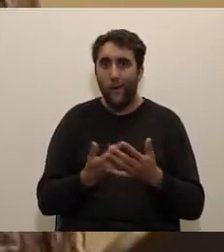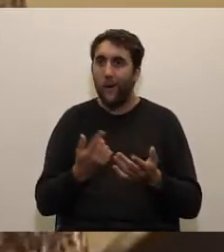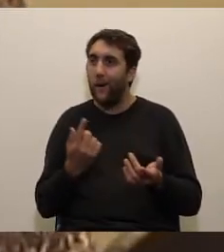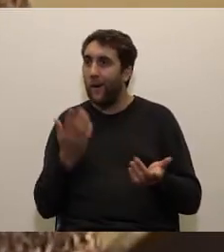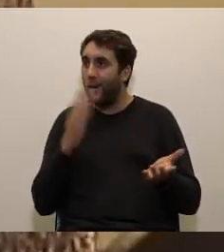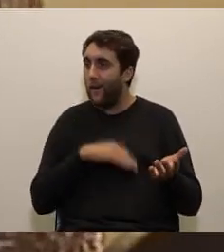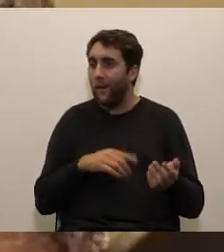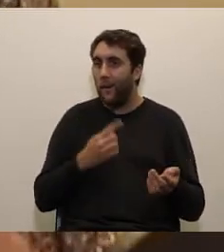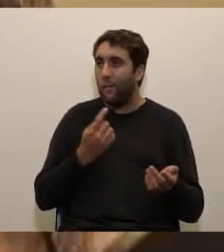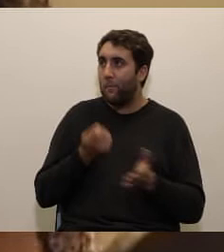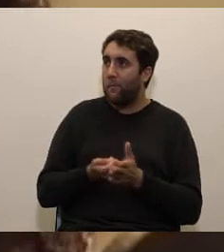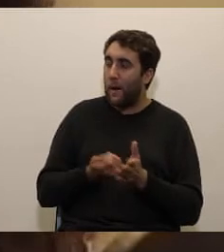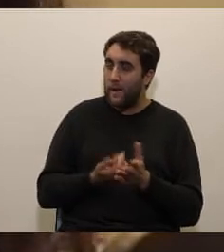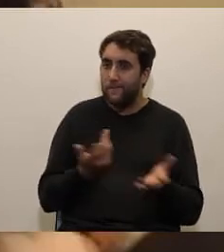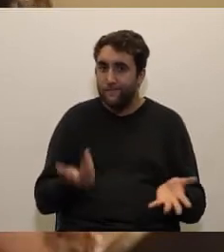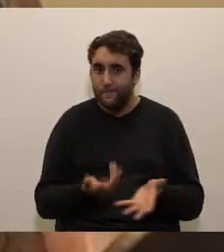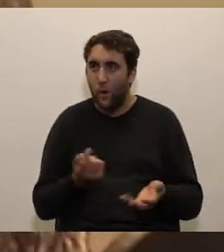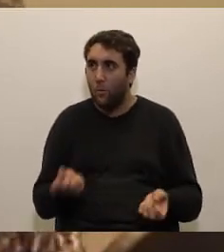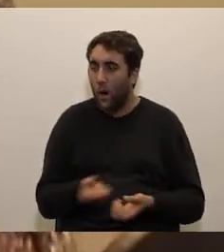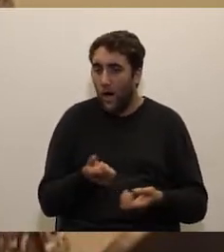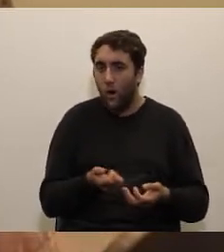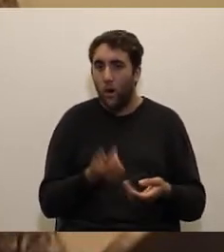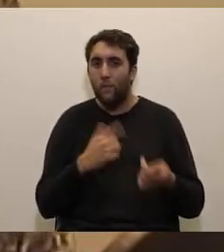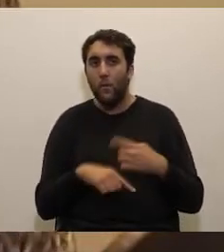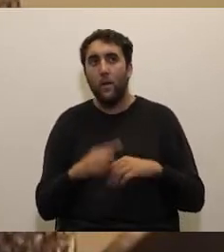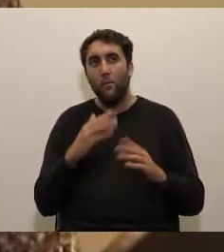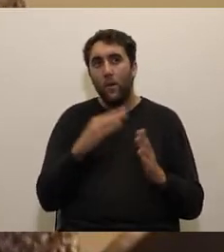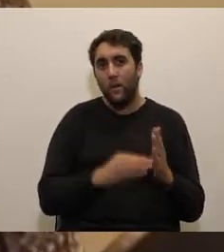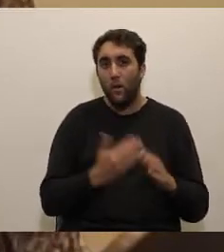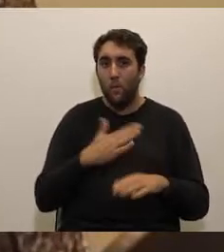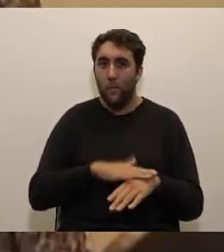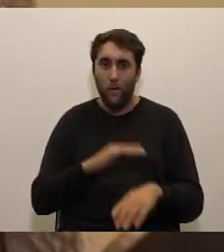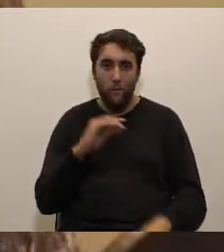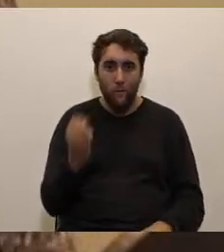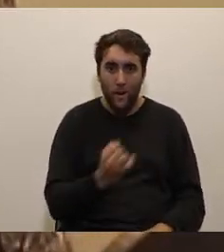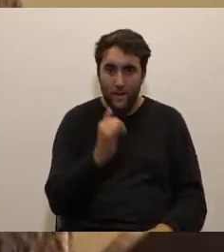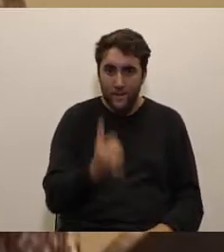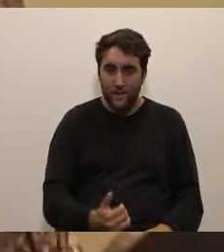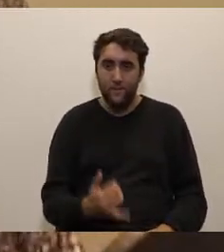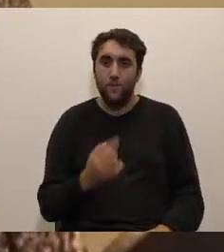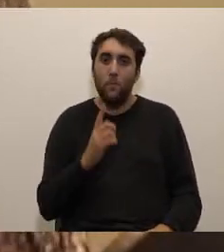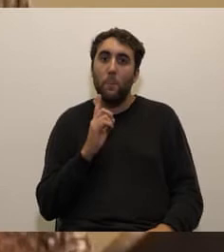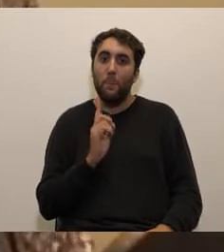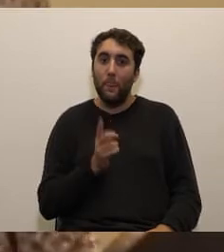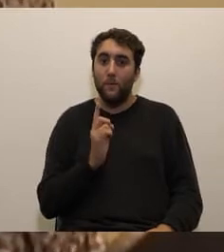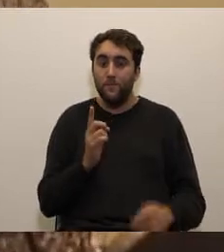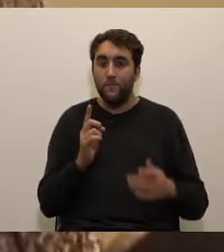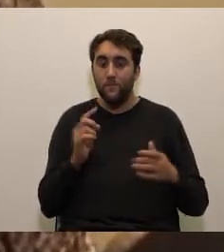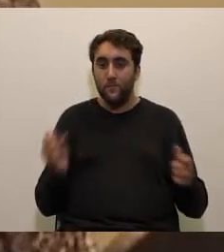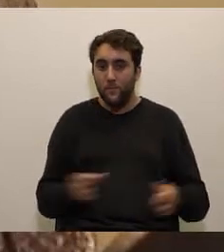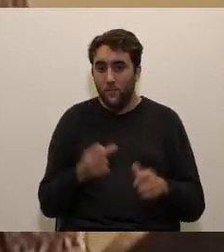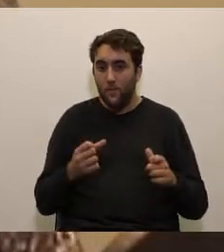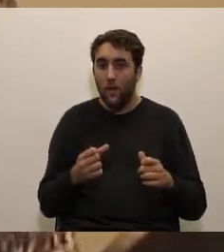pago, en un momento en que el chequeo de información es súper importante y que la circulación de